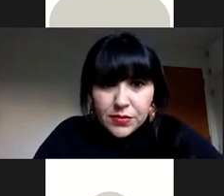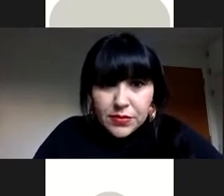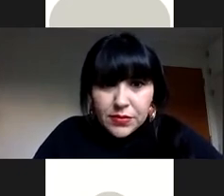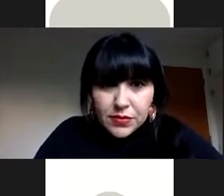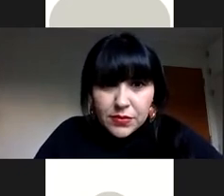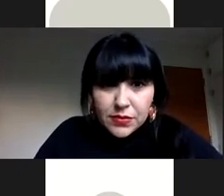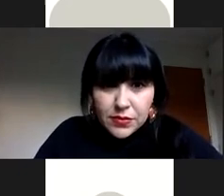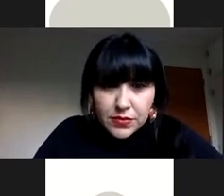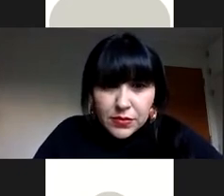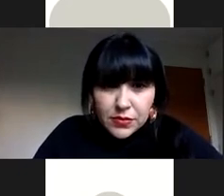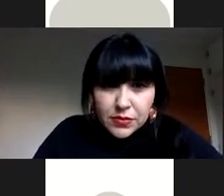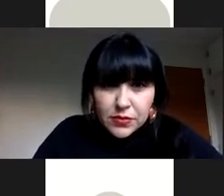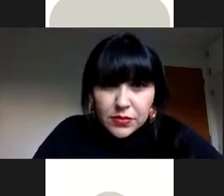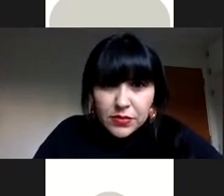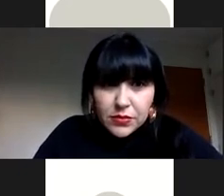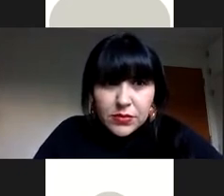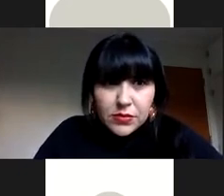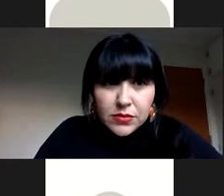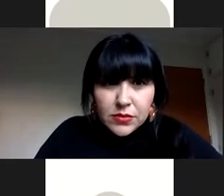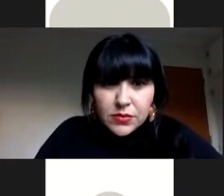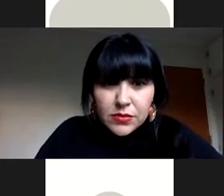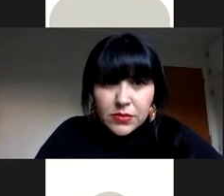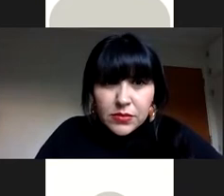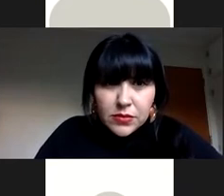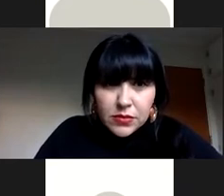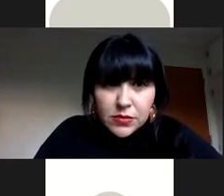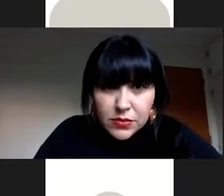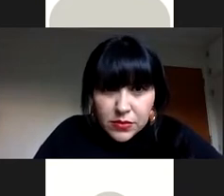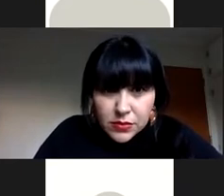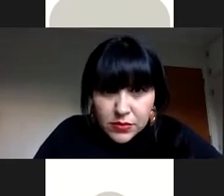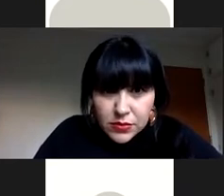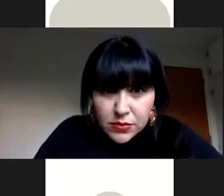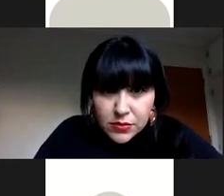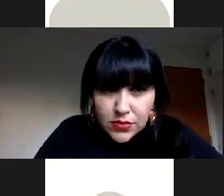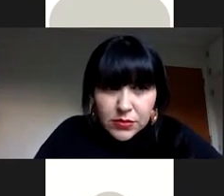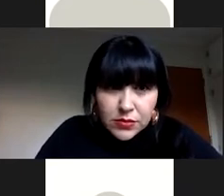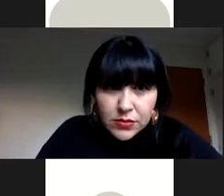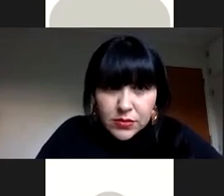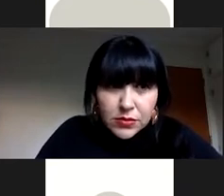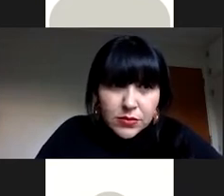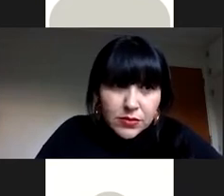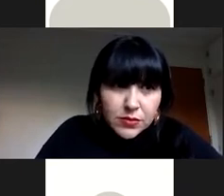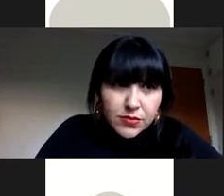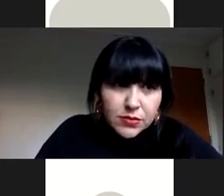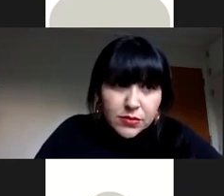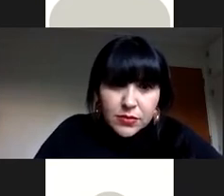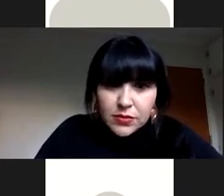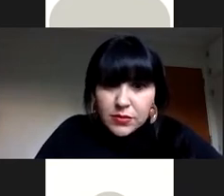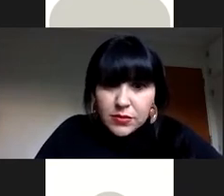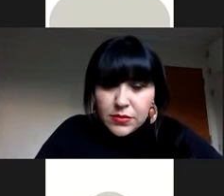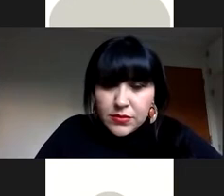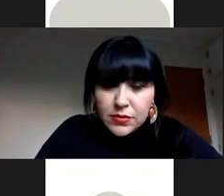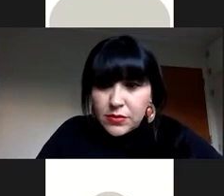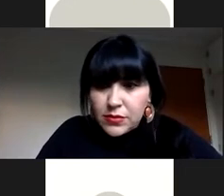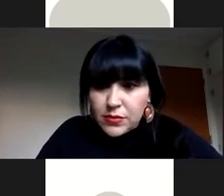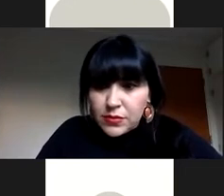y asistentes, ¿ya? Para que todos puedan ver los comentarios, porque si no nos llegan solamente a los panelistas y no se puede en el